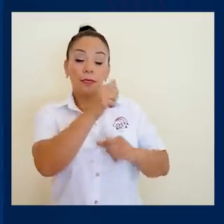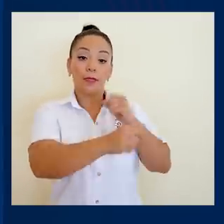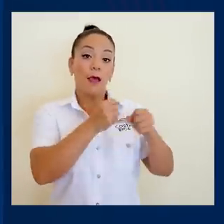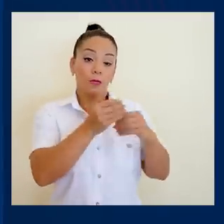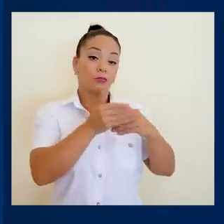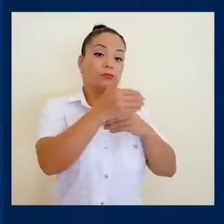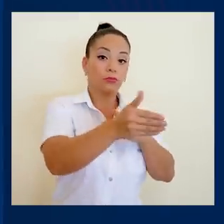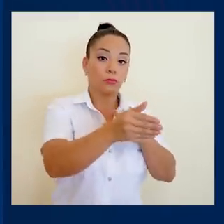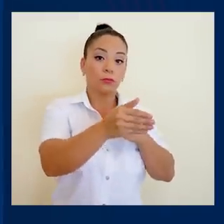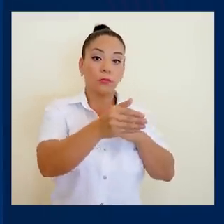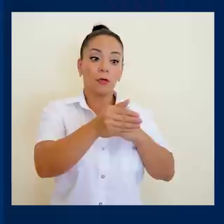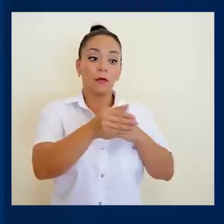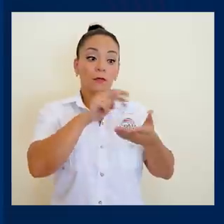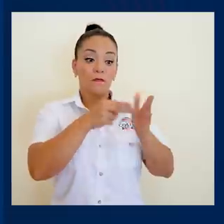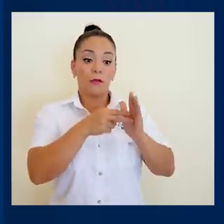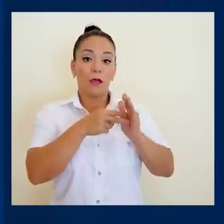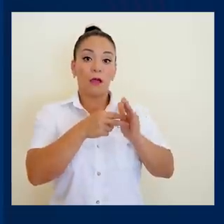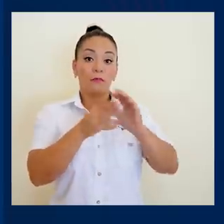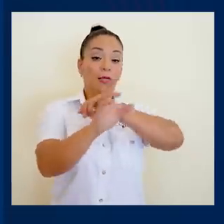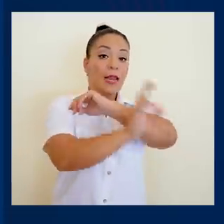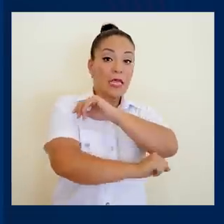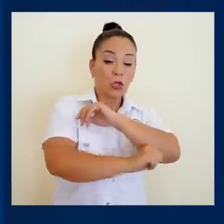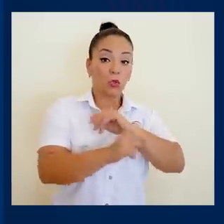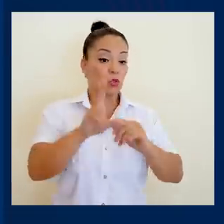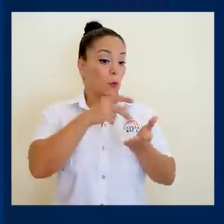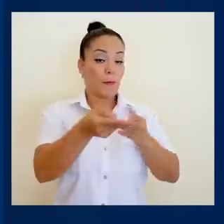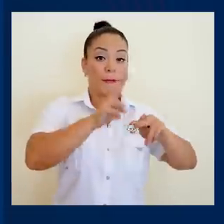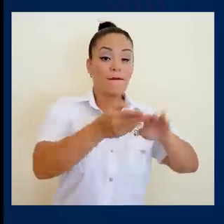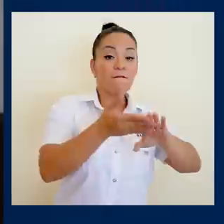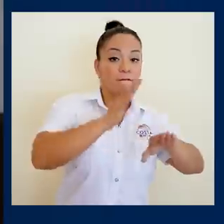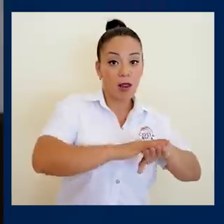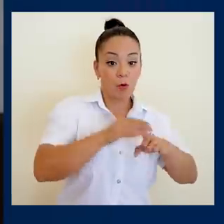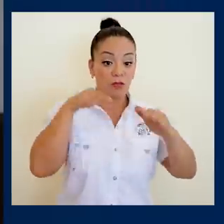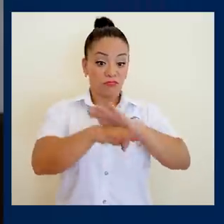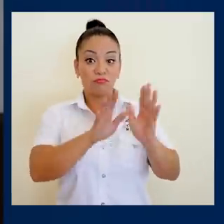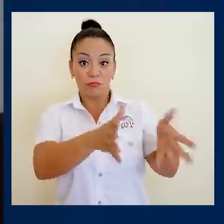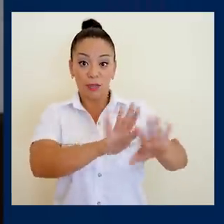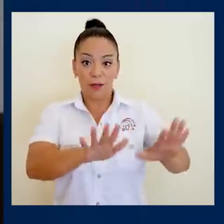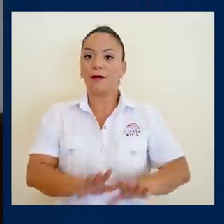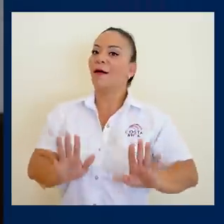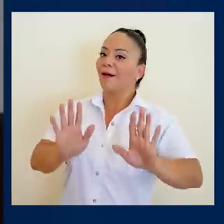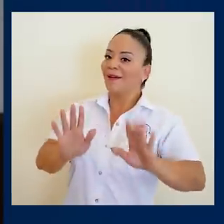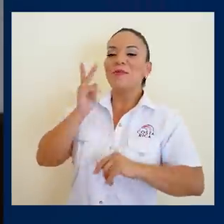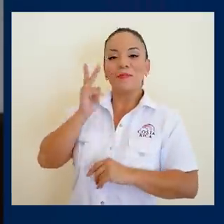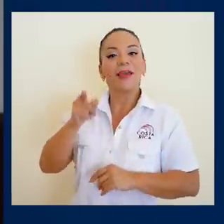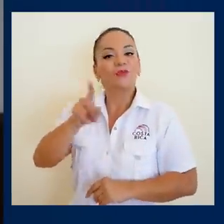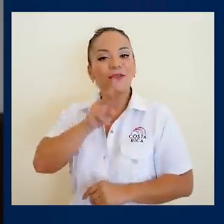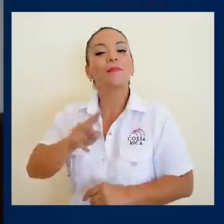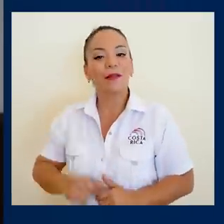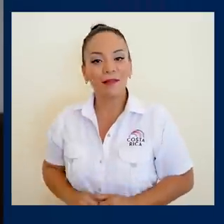la prescripción de delitos tributarios cuando haya indicios de fraude. ¡Ve! Eso sí es